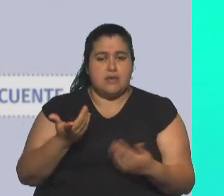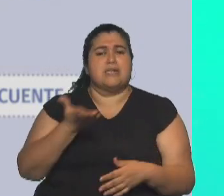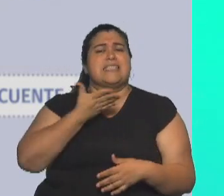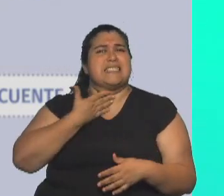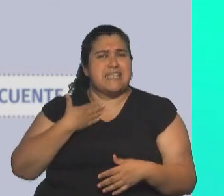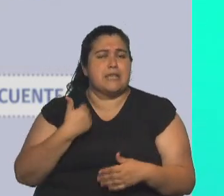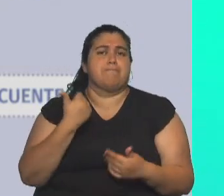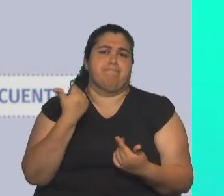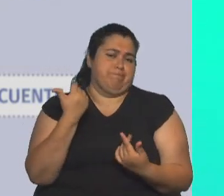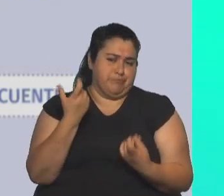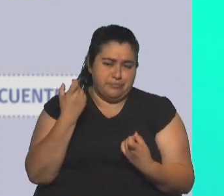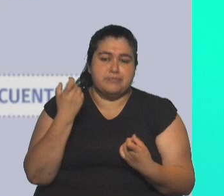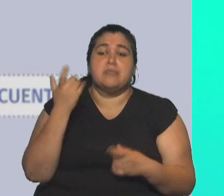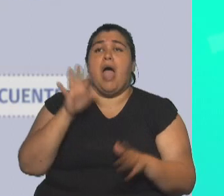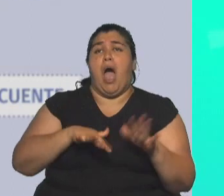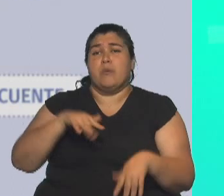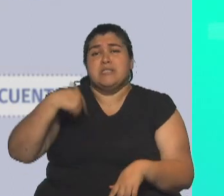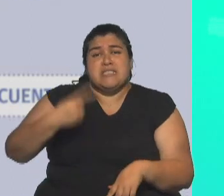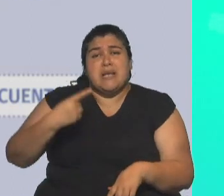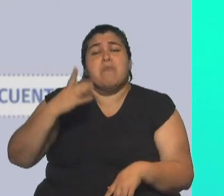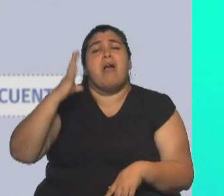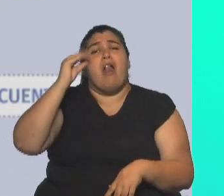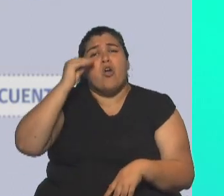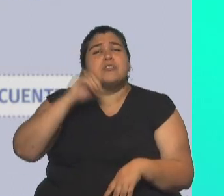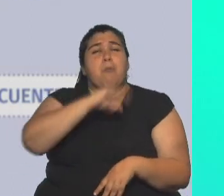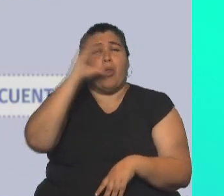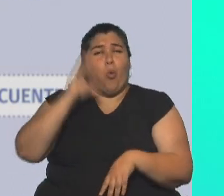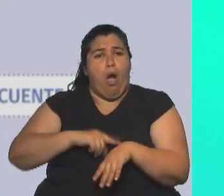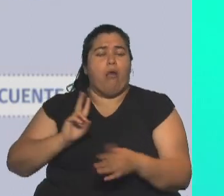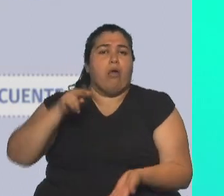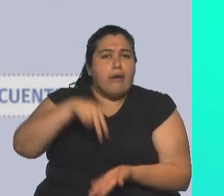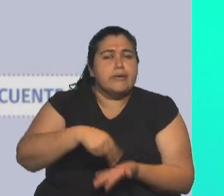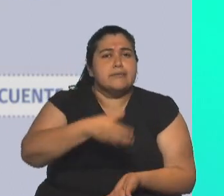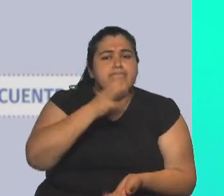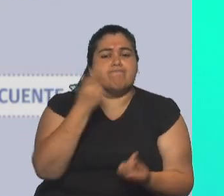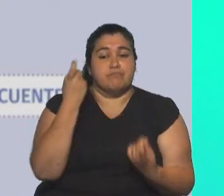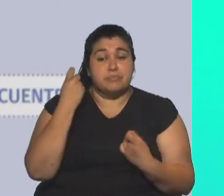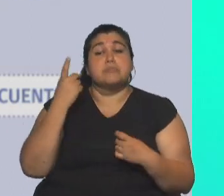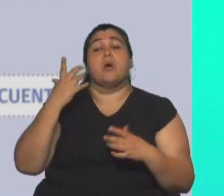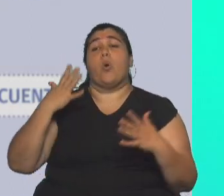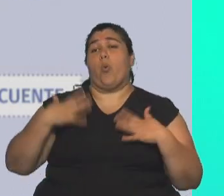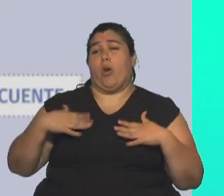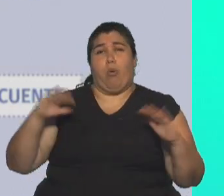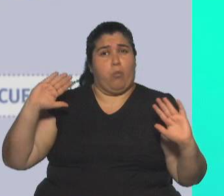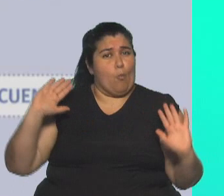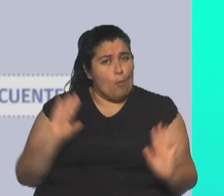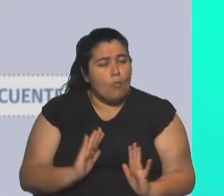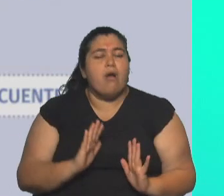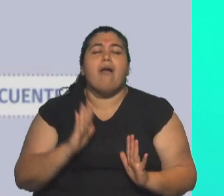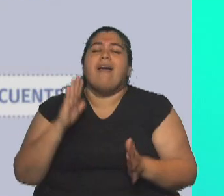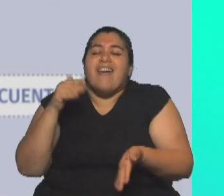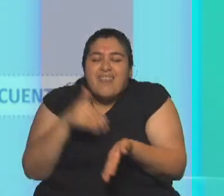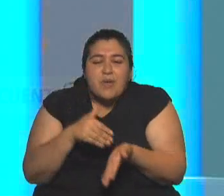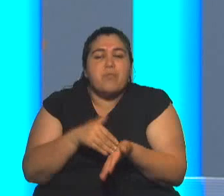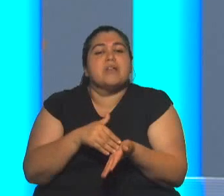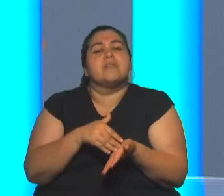micción frecuente, levantarse a la noche para ir a hacer pis, pérdida de peso, es raro, pero bueno, justamente uno